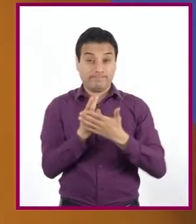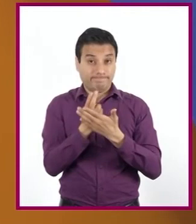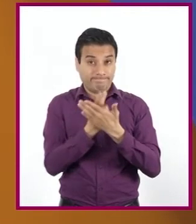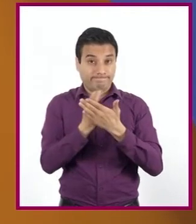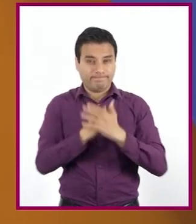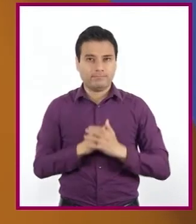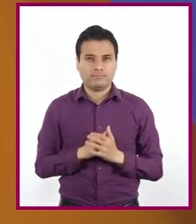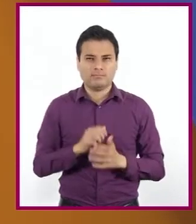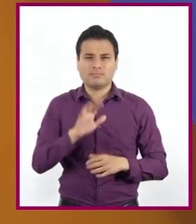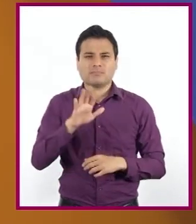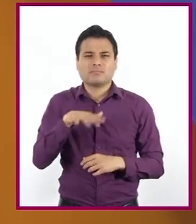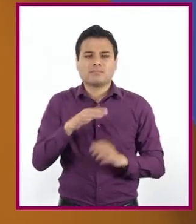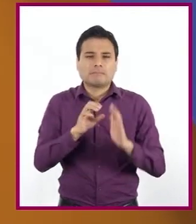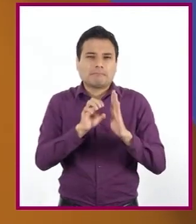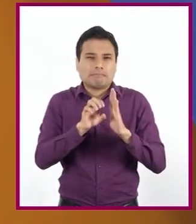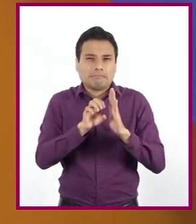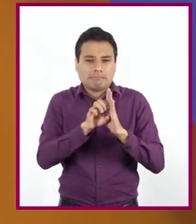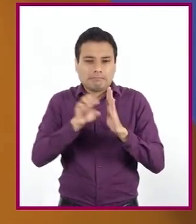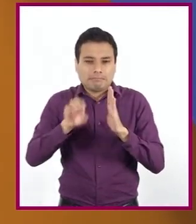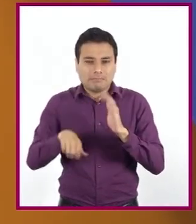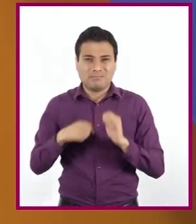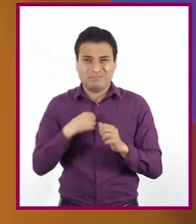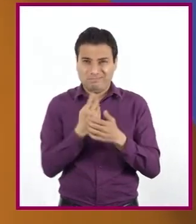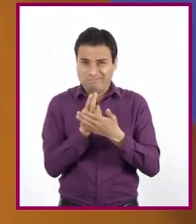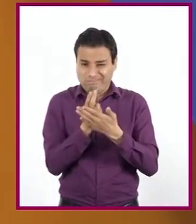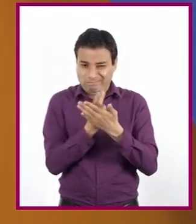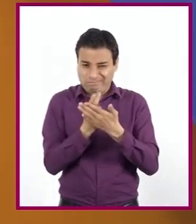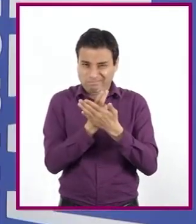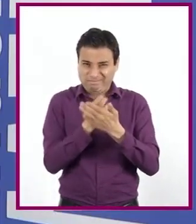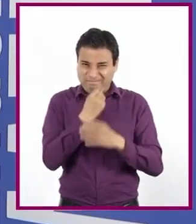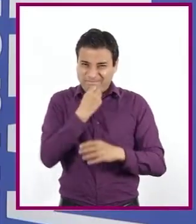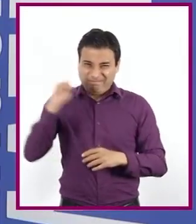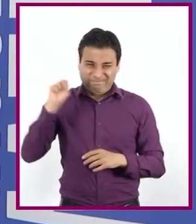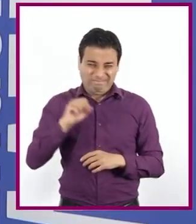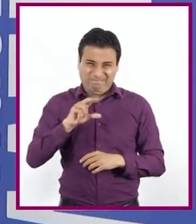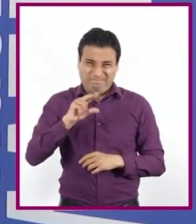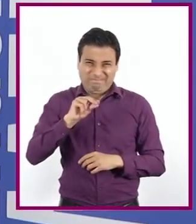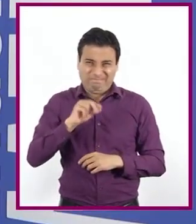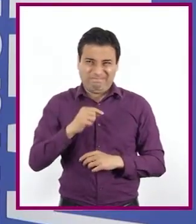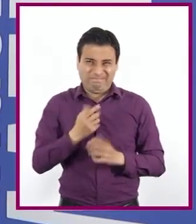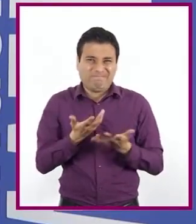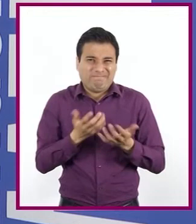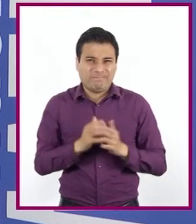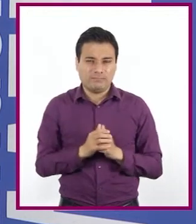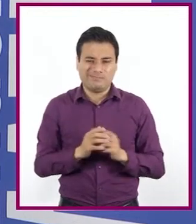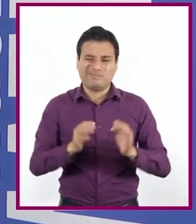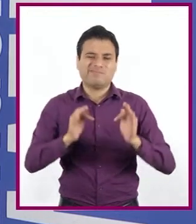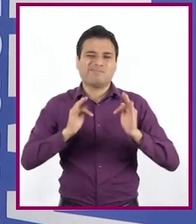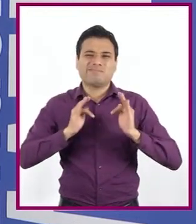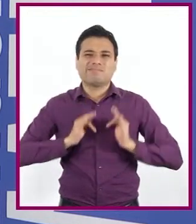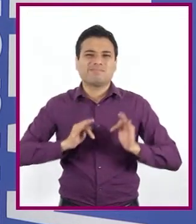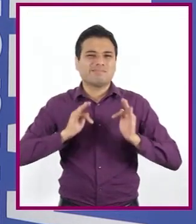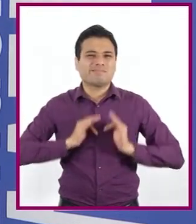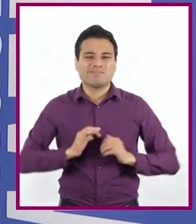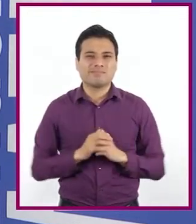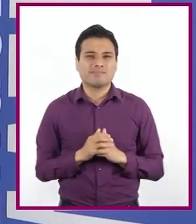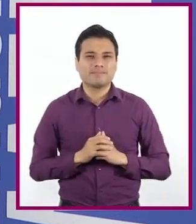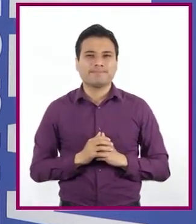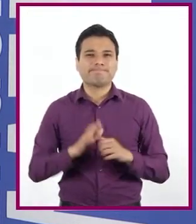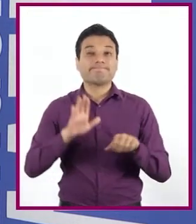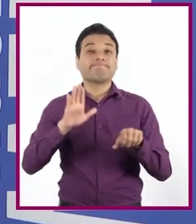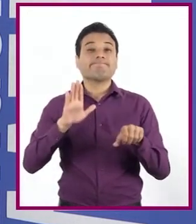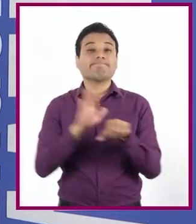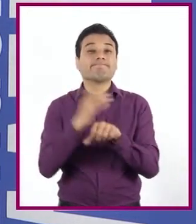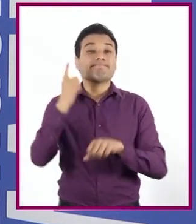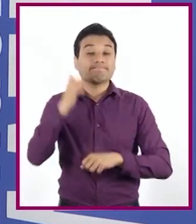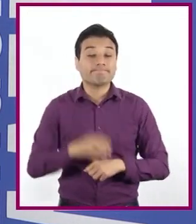pero ¿qué sucede si no soy un dibujante experto? Eso no debe preocuparte, ya que de